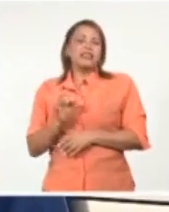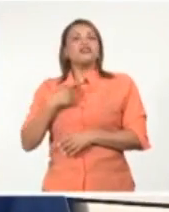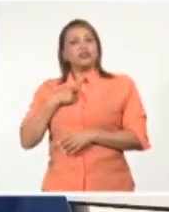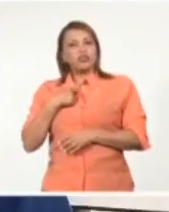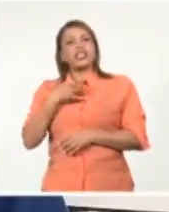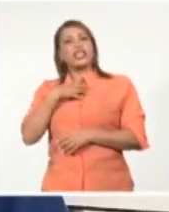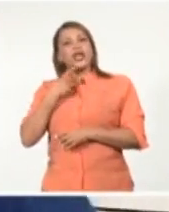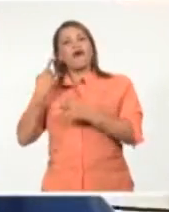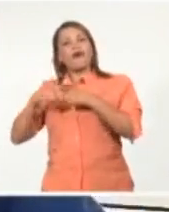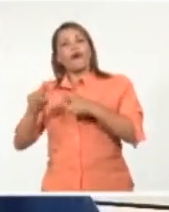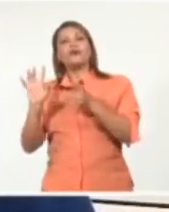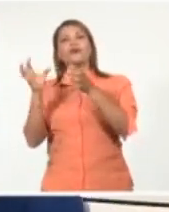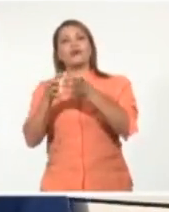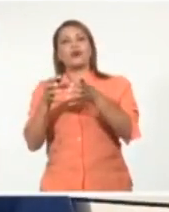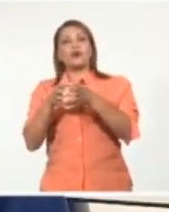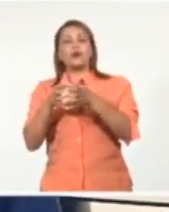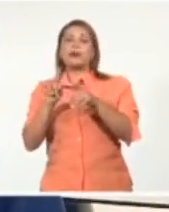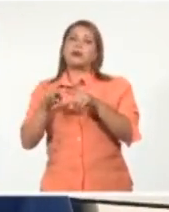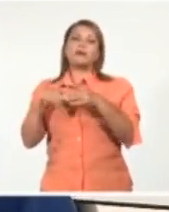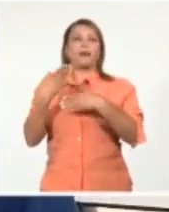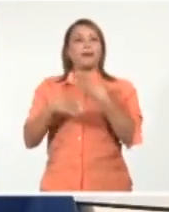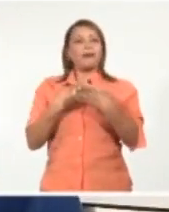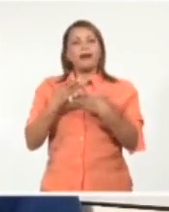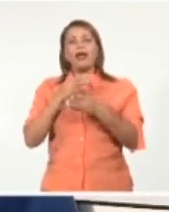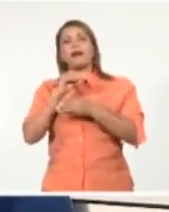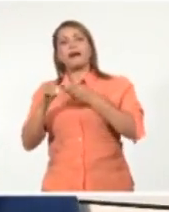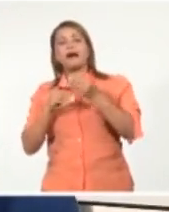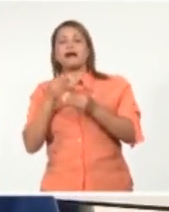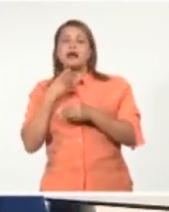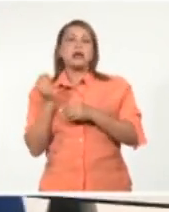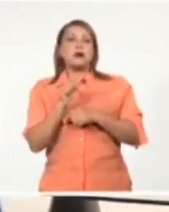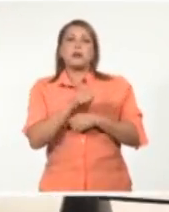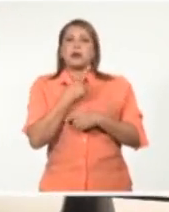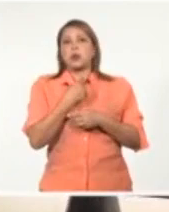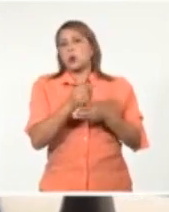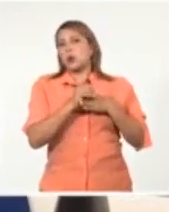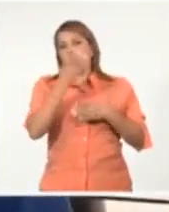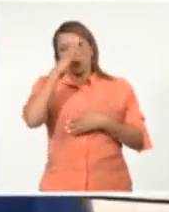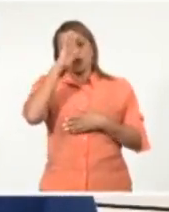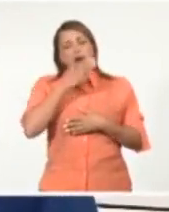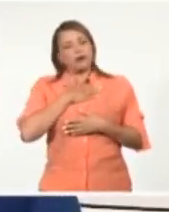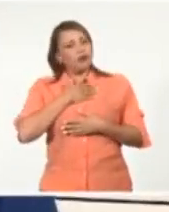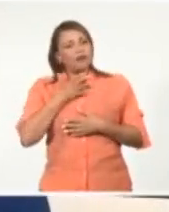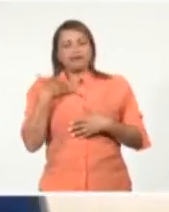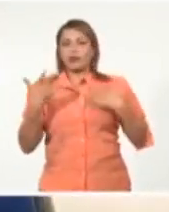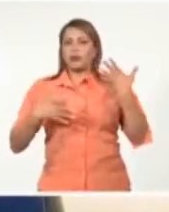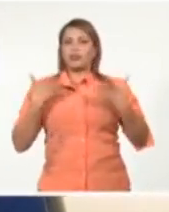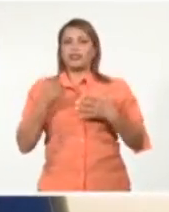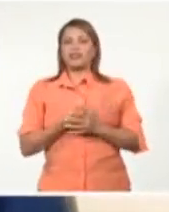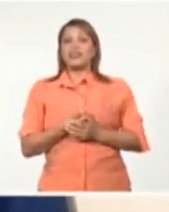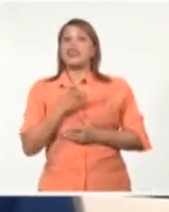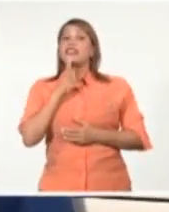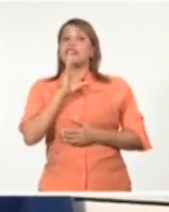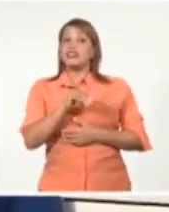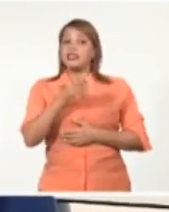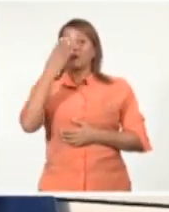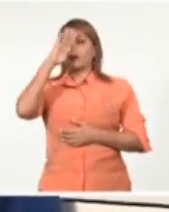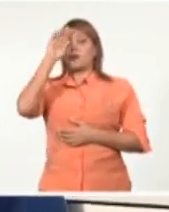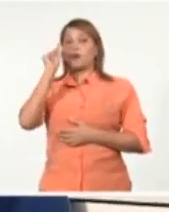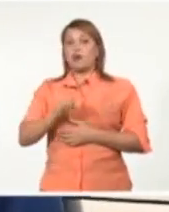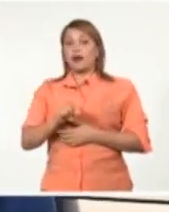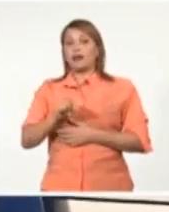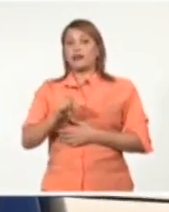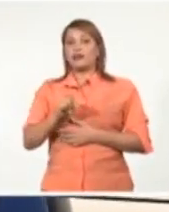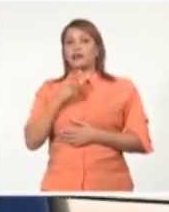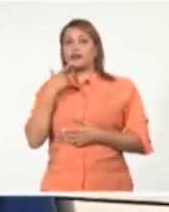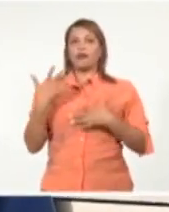tenía otro equipo pero luego por circunstancias Pues llegué a estar con Cuba y la verdad que bastante contento dice que los cubanos somos de los más